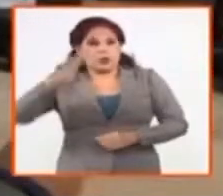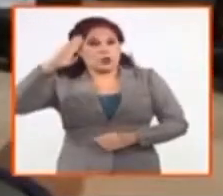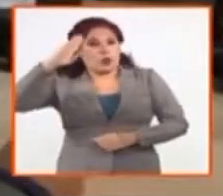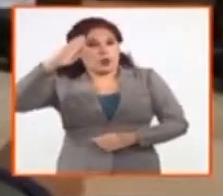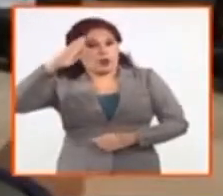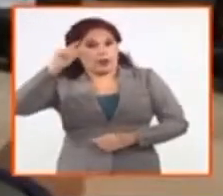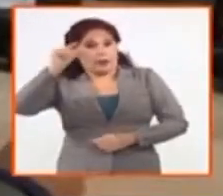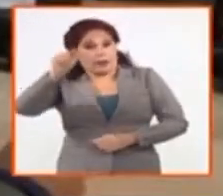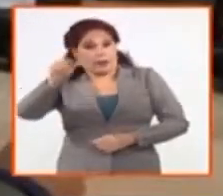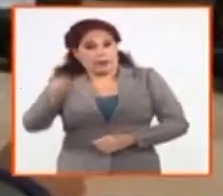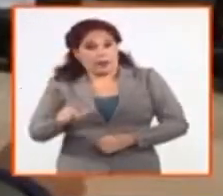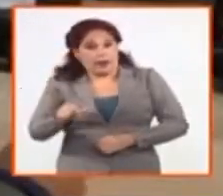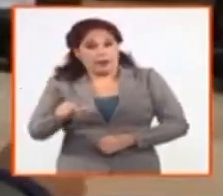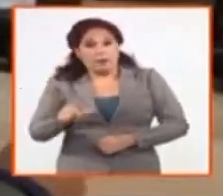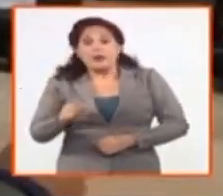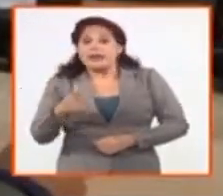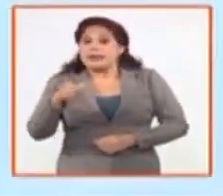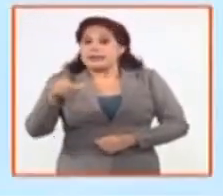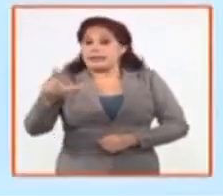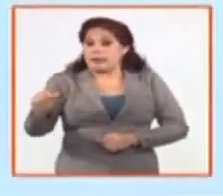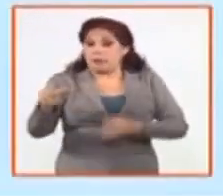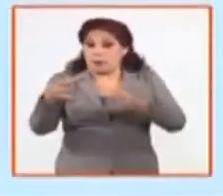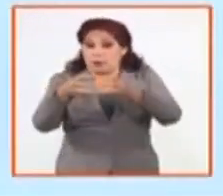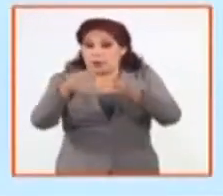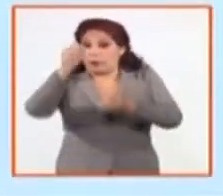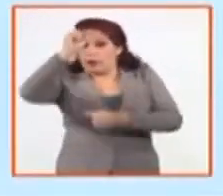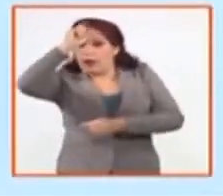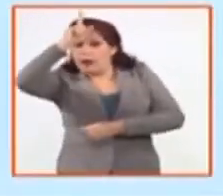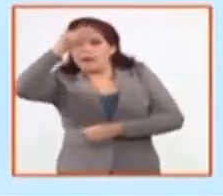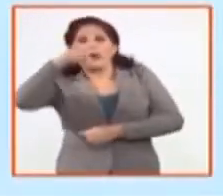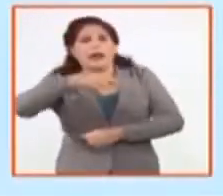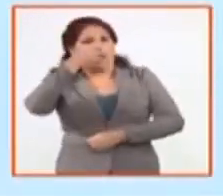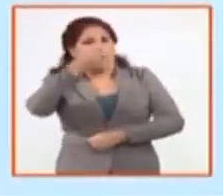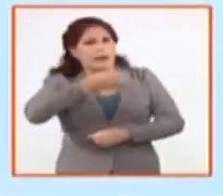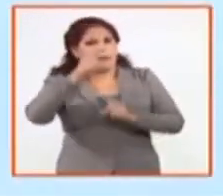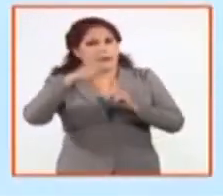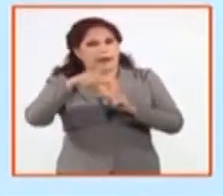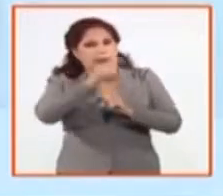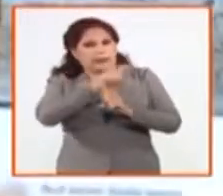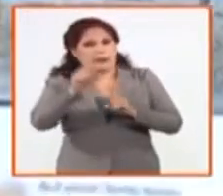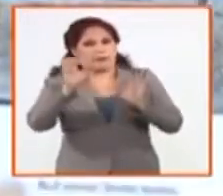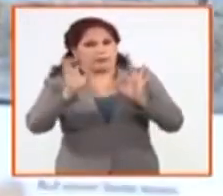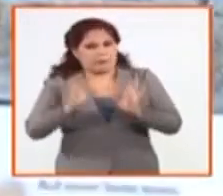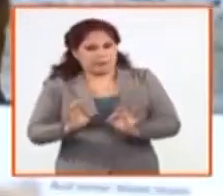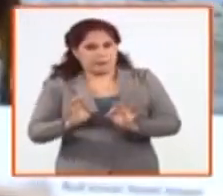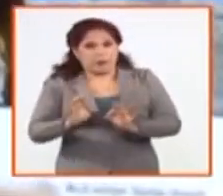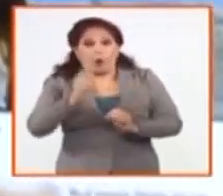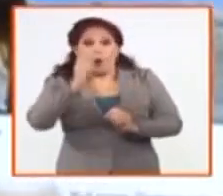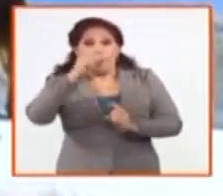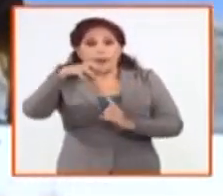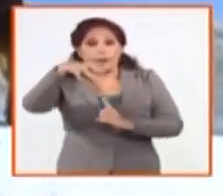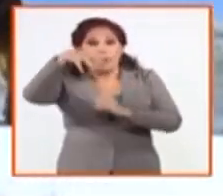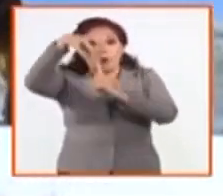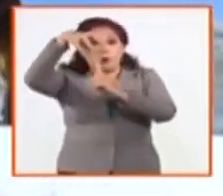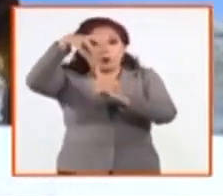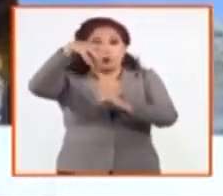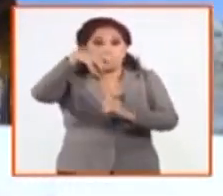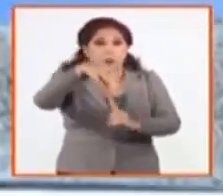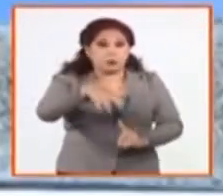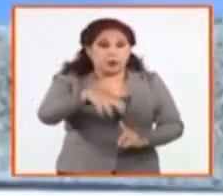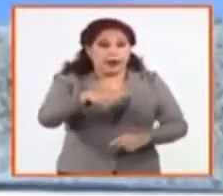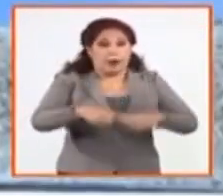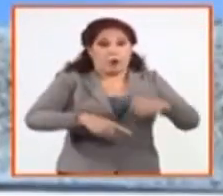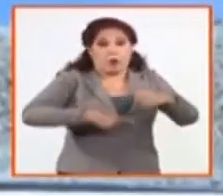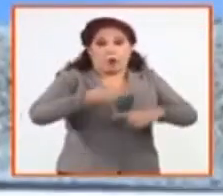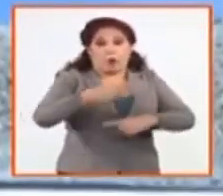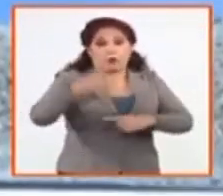Müller, retirado del ejército alemán, hablan abiertamente del tema. Este ex paracaidista que luchó contra los talibán desde el